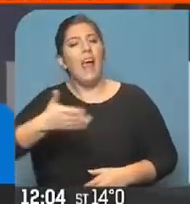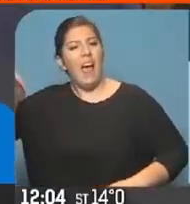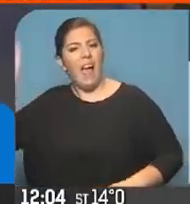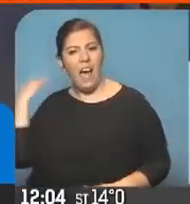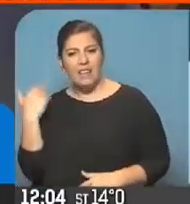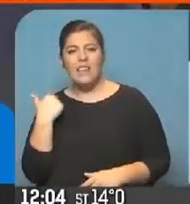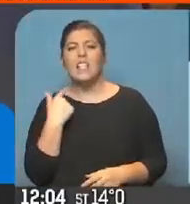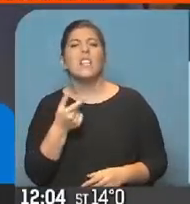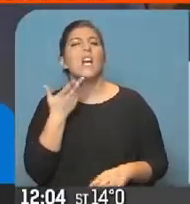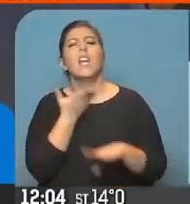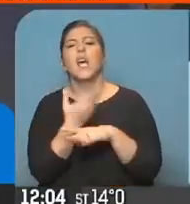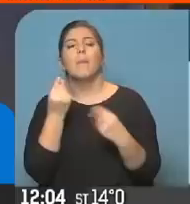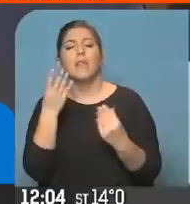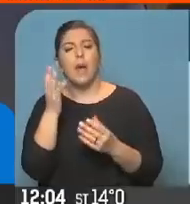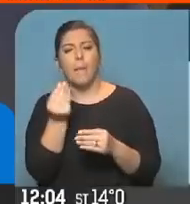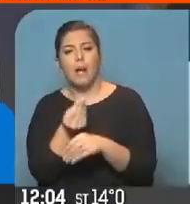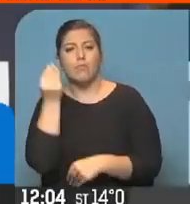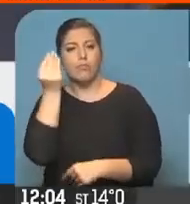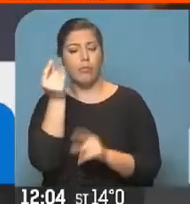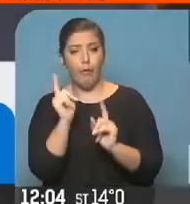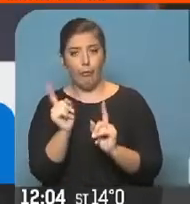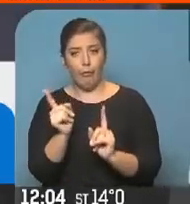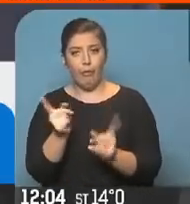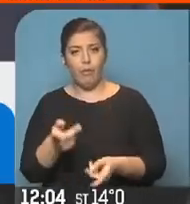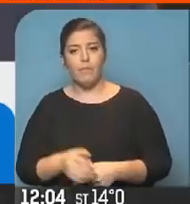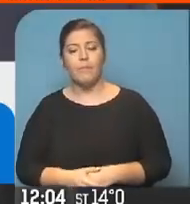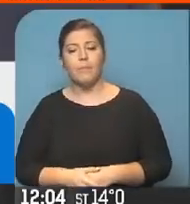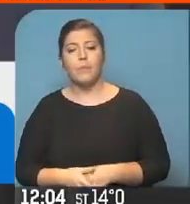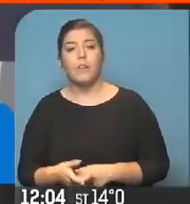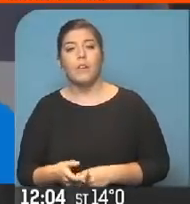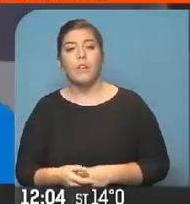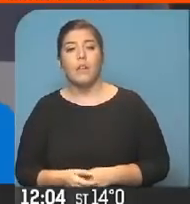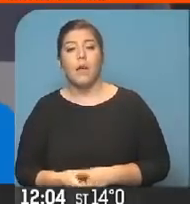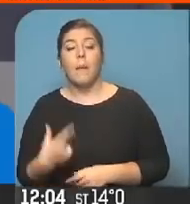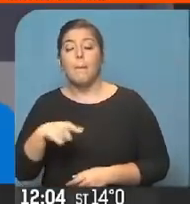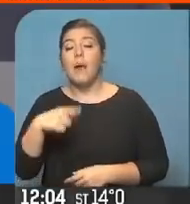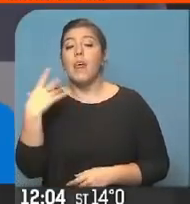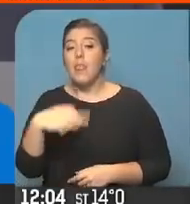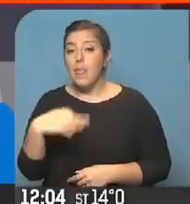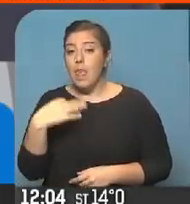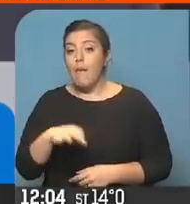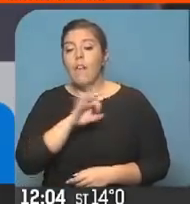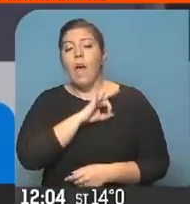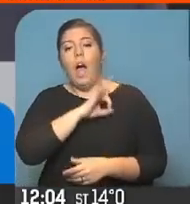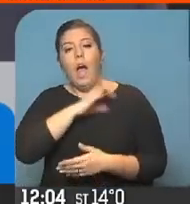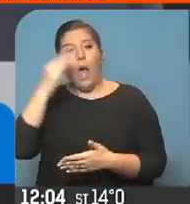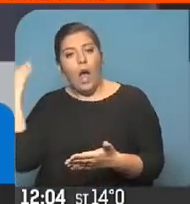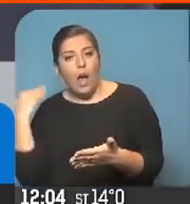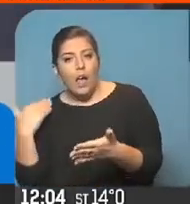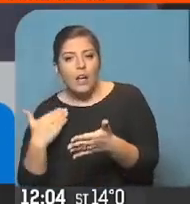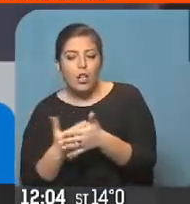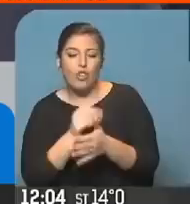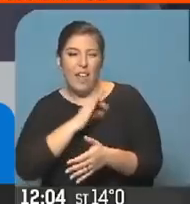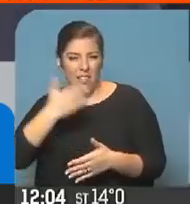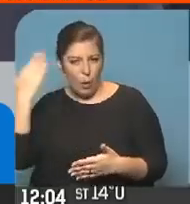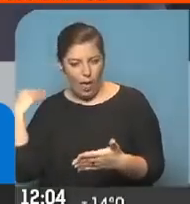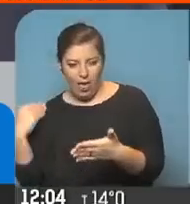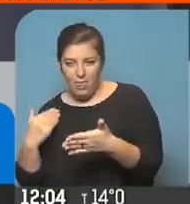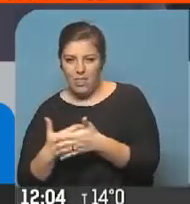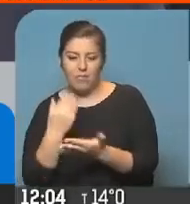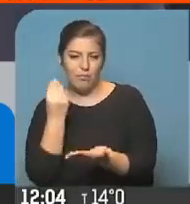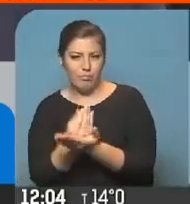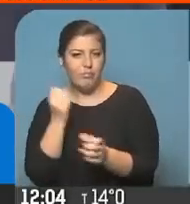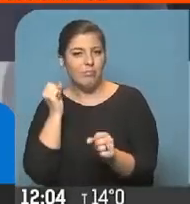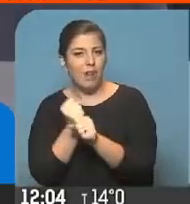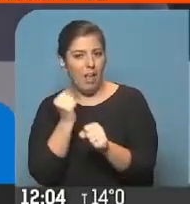requisitos que se tenían se mantienen o sea para intentar hacerlo tiene que tener los años la antigüedad requerida no tiene que